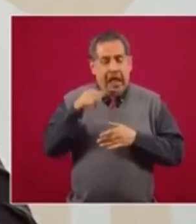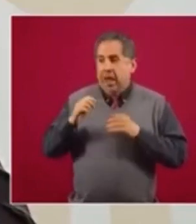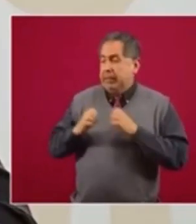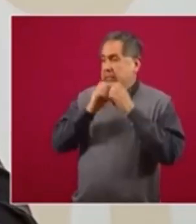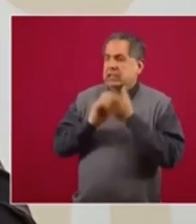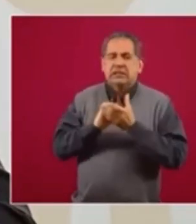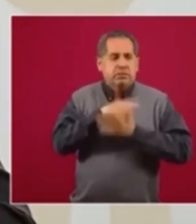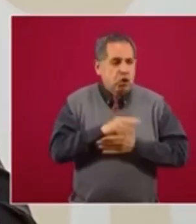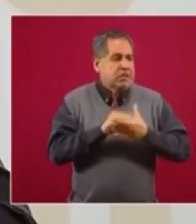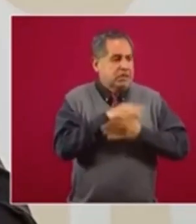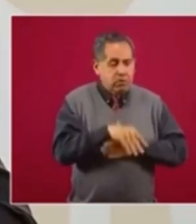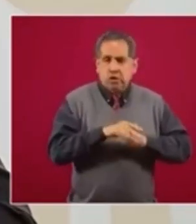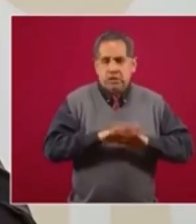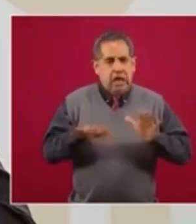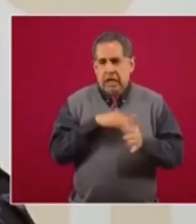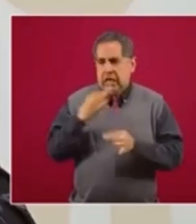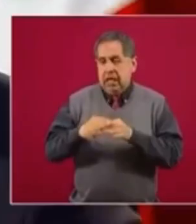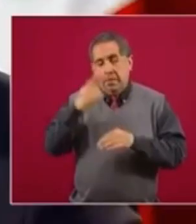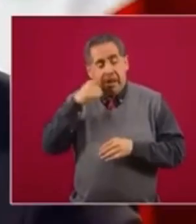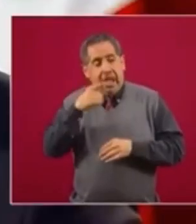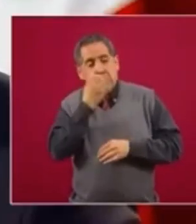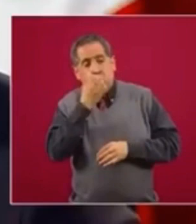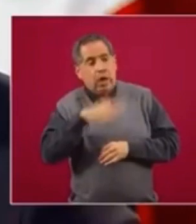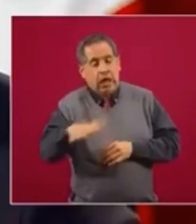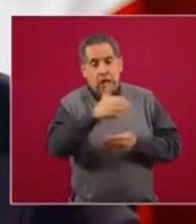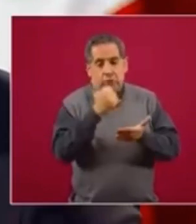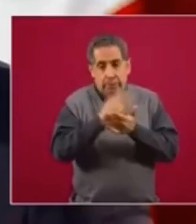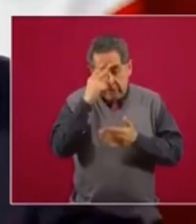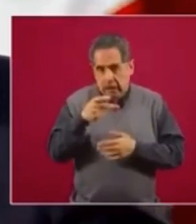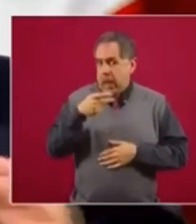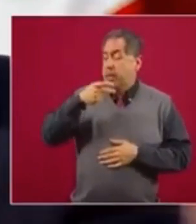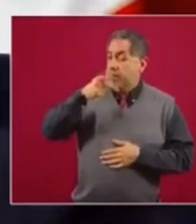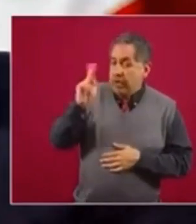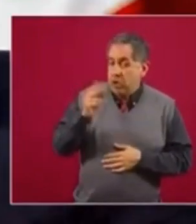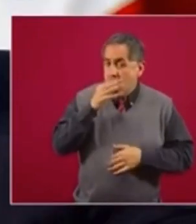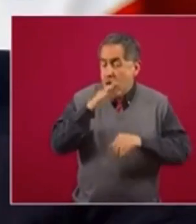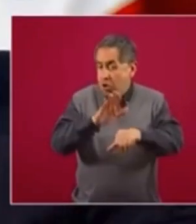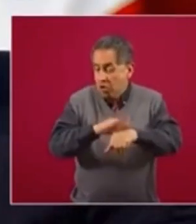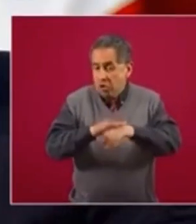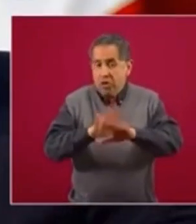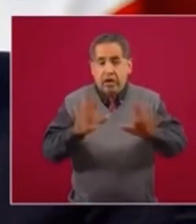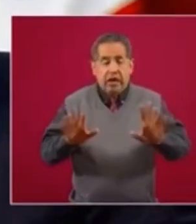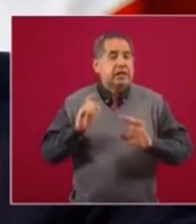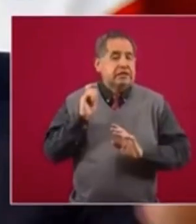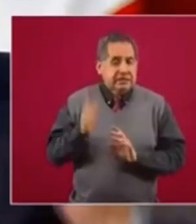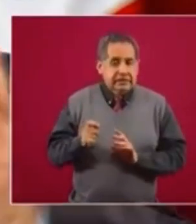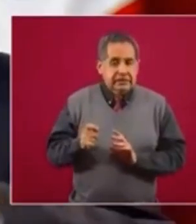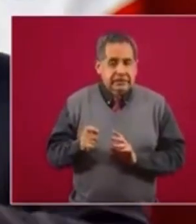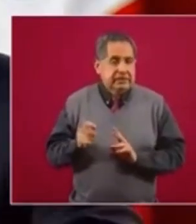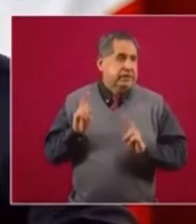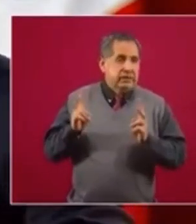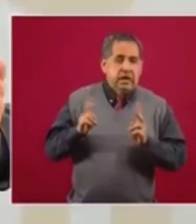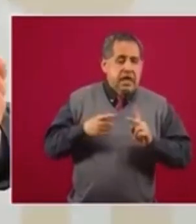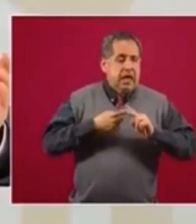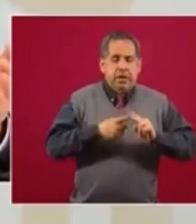extraordinarias a las escuelas de la Ciudad de México, pero precisamente quiero aclarar que ese fue el inicio, llamémoslo